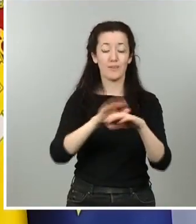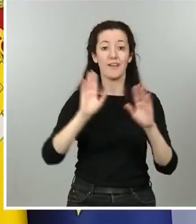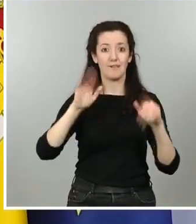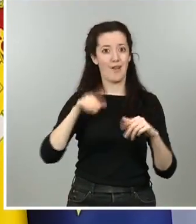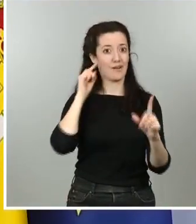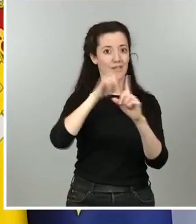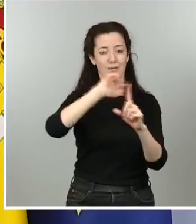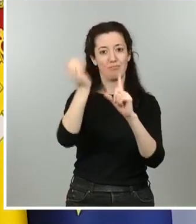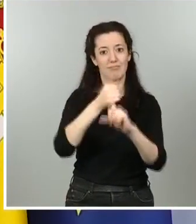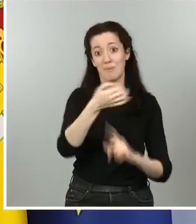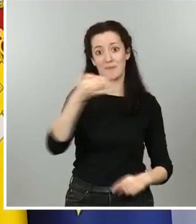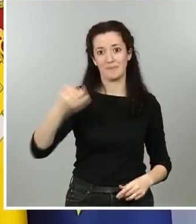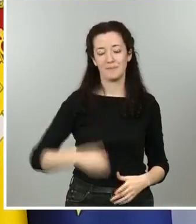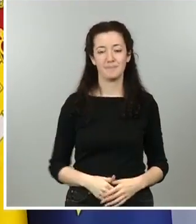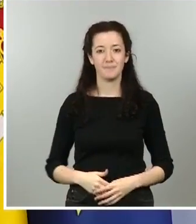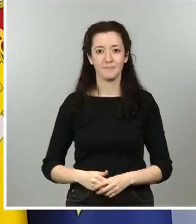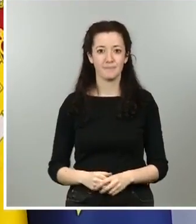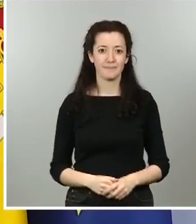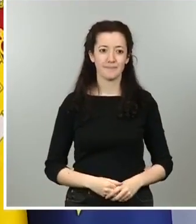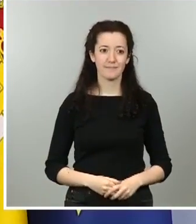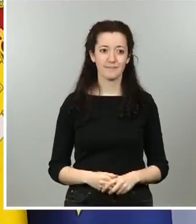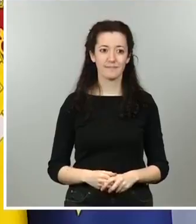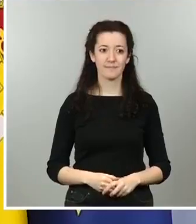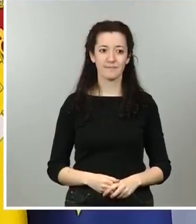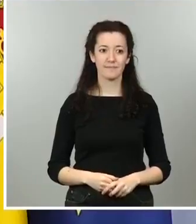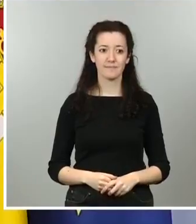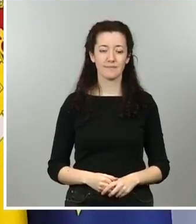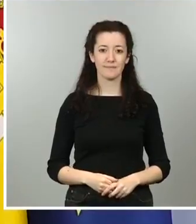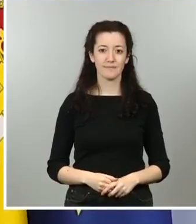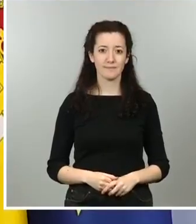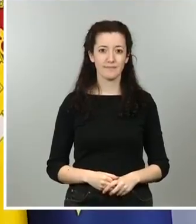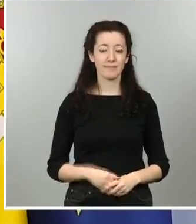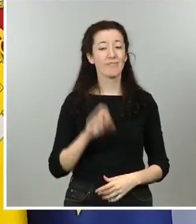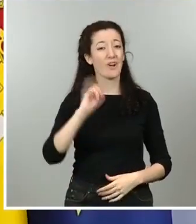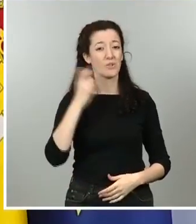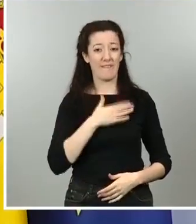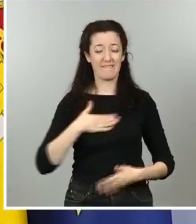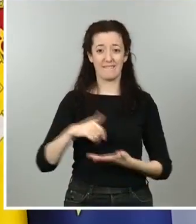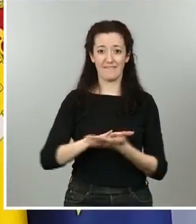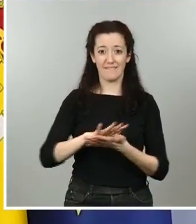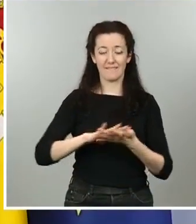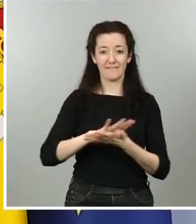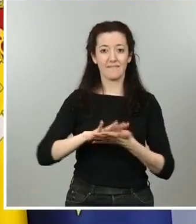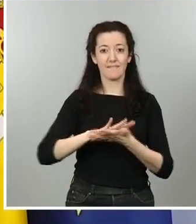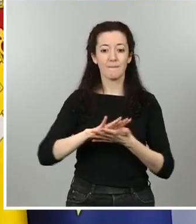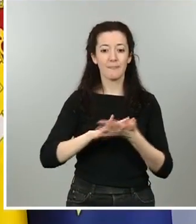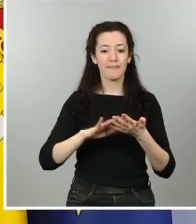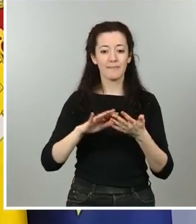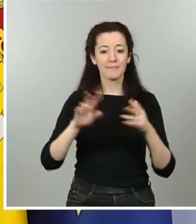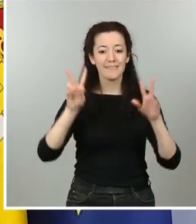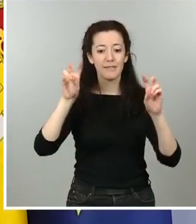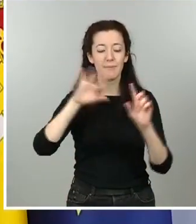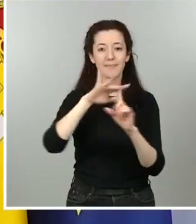nos habíamos fijado. Segunda cuestión que quería compartir con ustedes es una reflexión en torno al estado de alarma. El estado de alarma ha